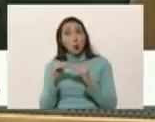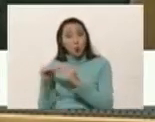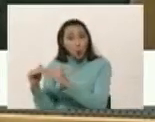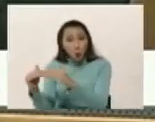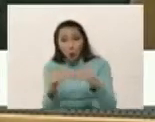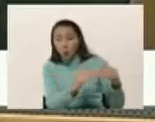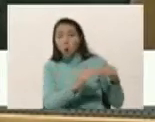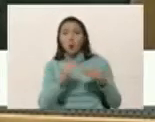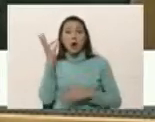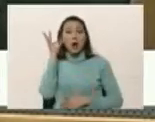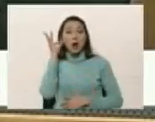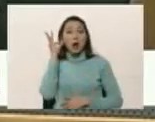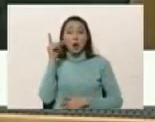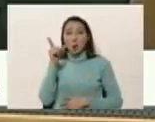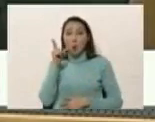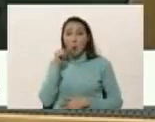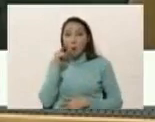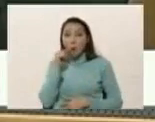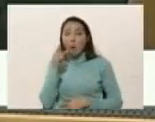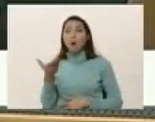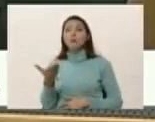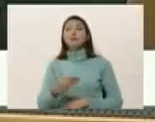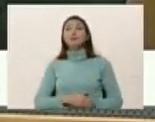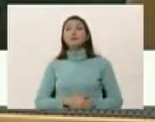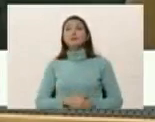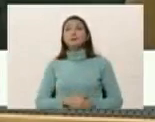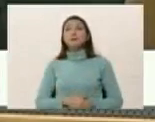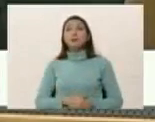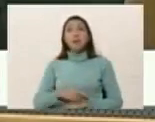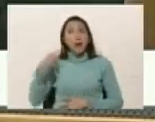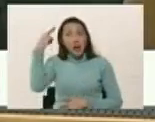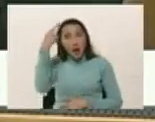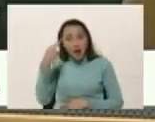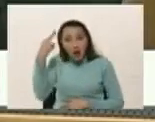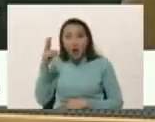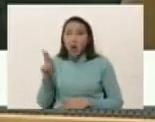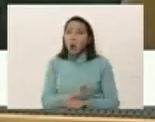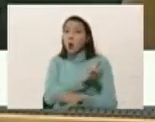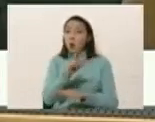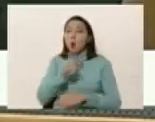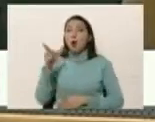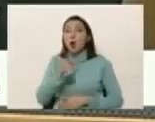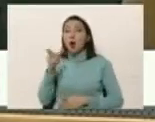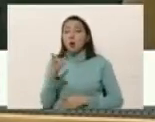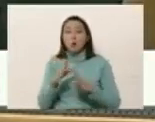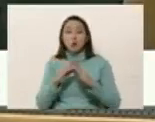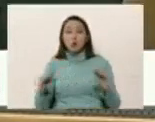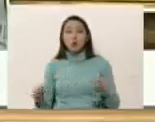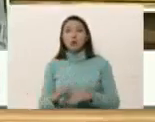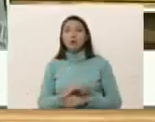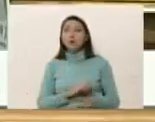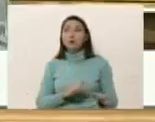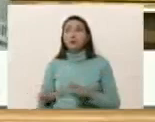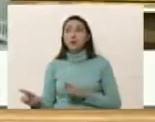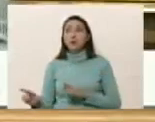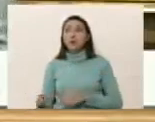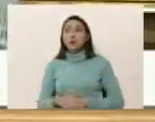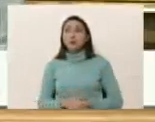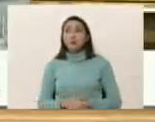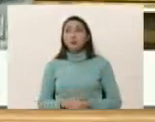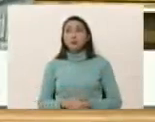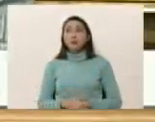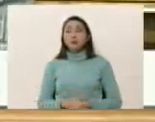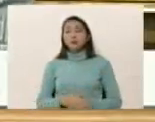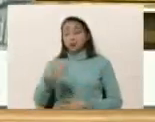mujeres y los hombres sea real y efectiva en el uso del lenguaje esto sea ahora presidente en consideración